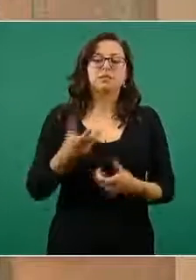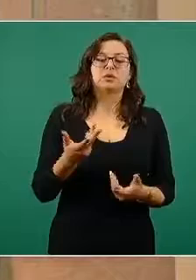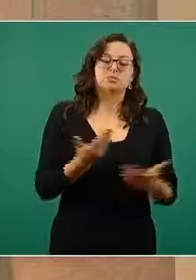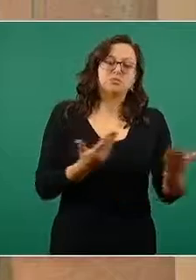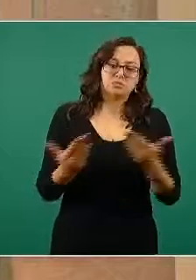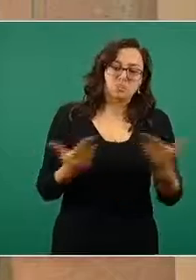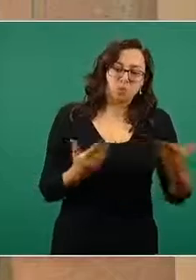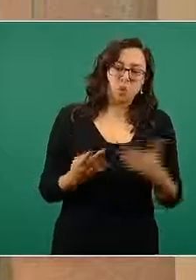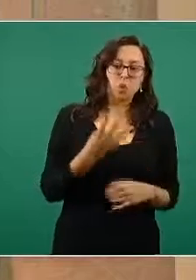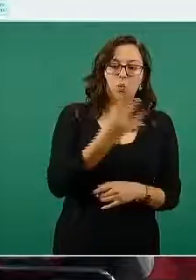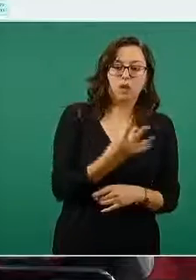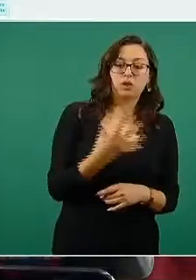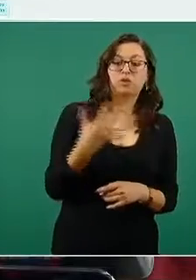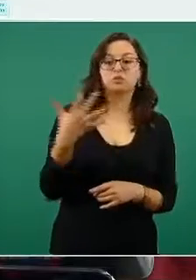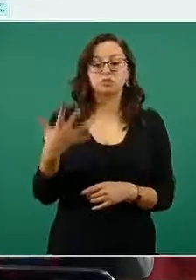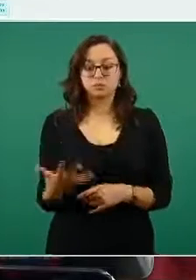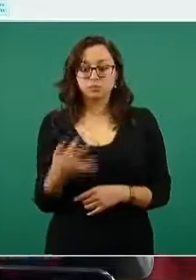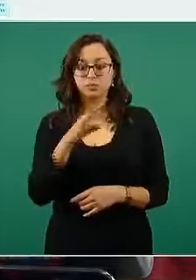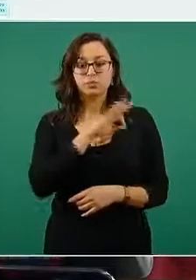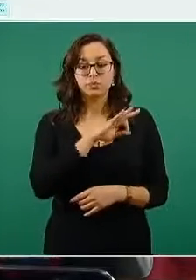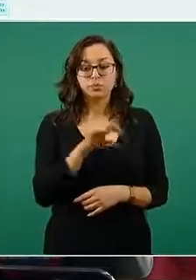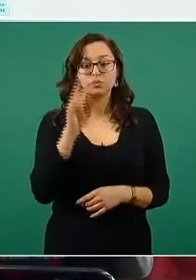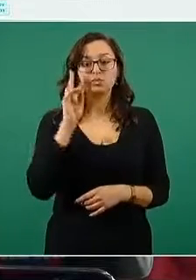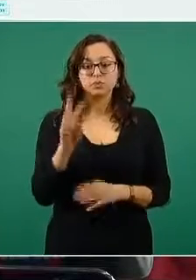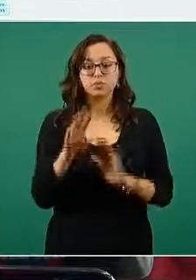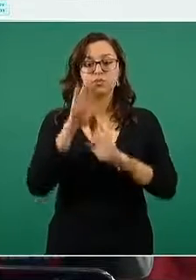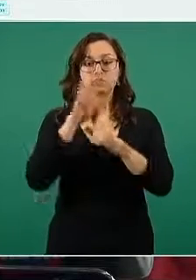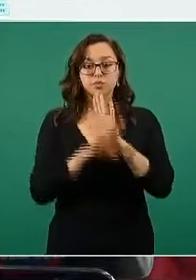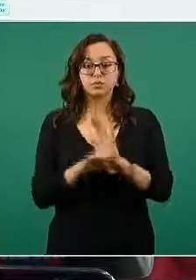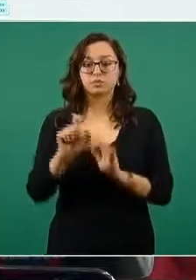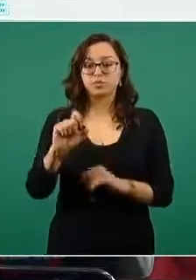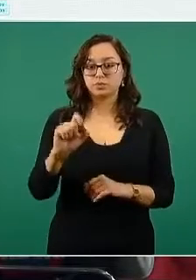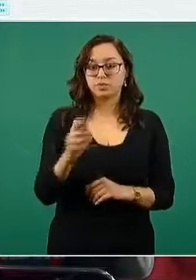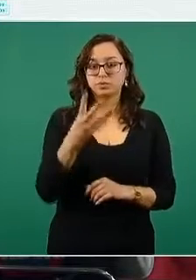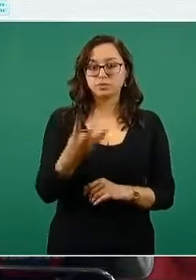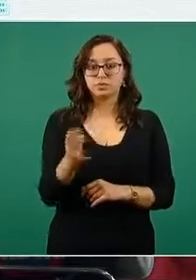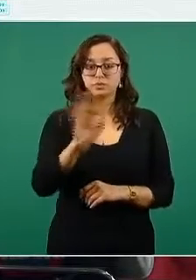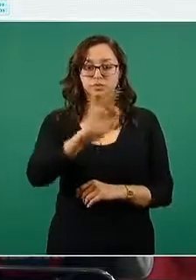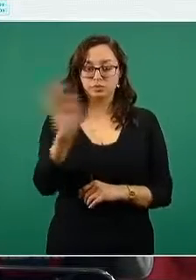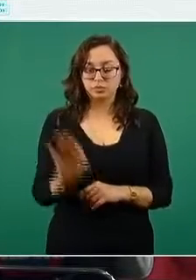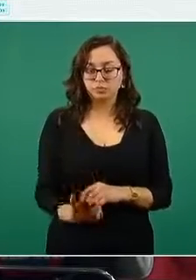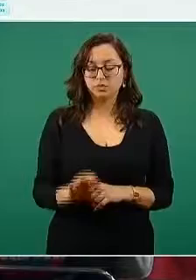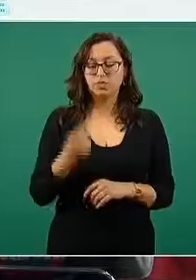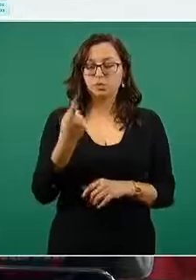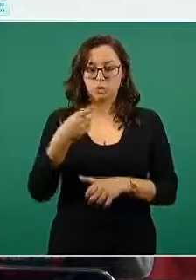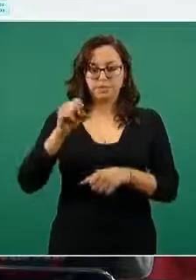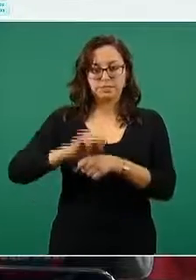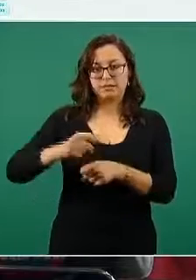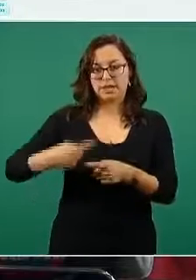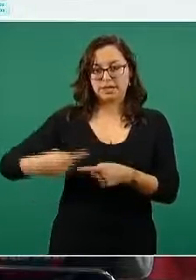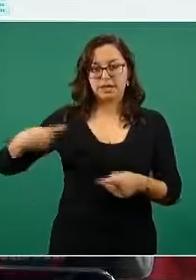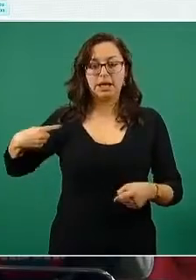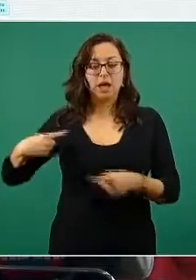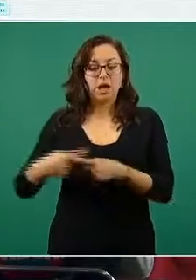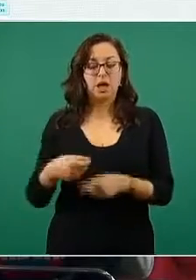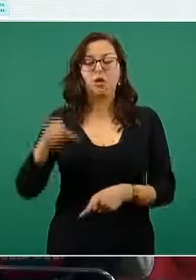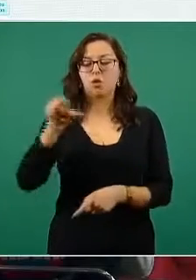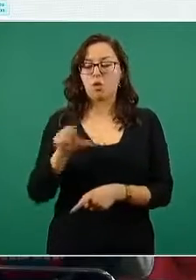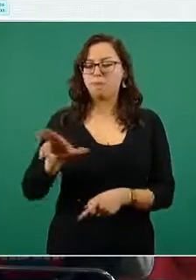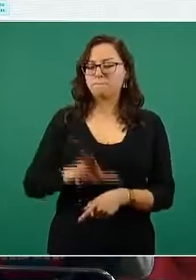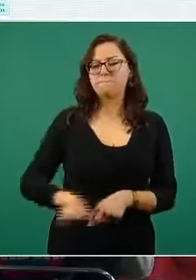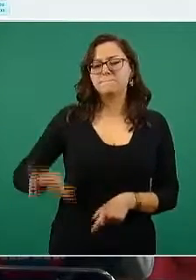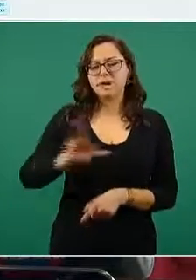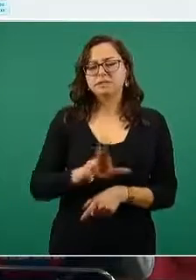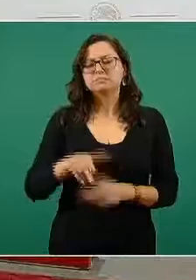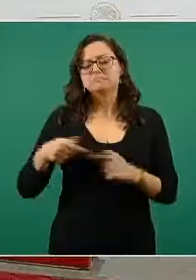5 que están graficadas, el descenso es de un menos 24%. Y bueno, ya estamos en martes, todavía quedan días